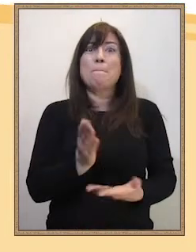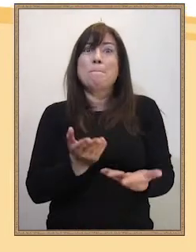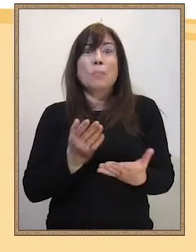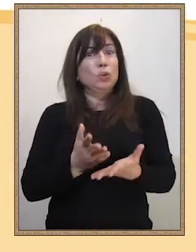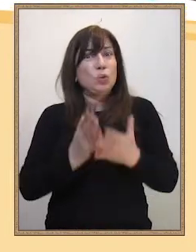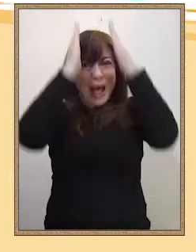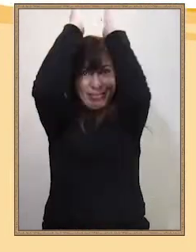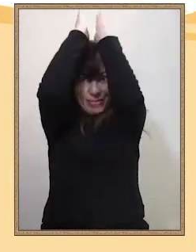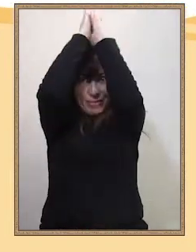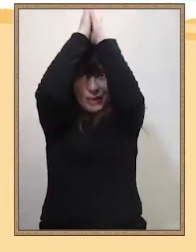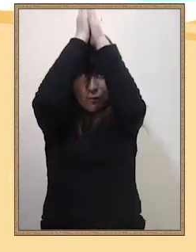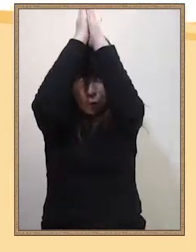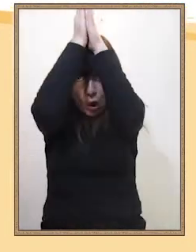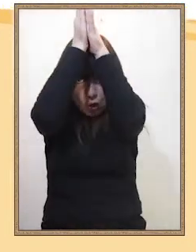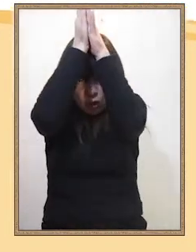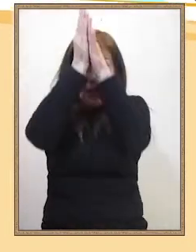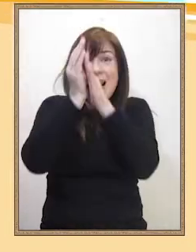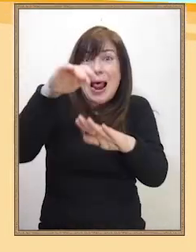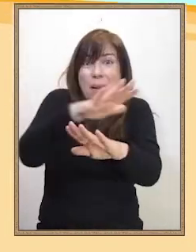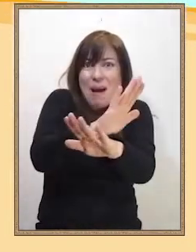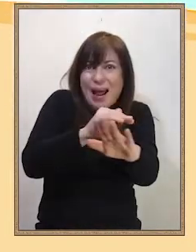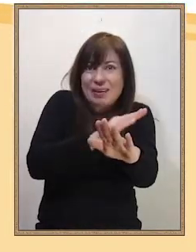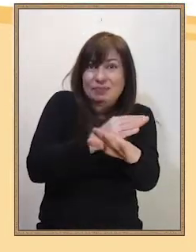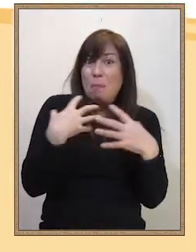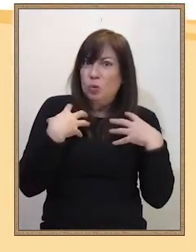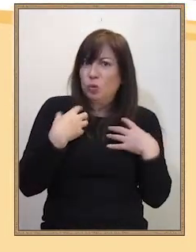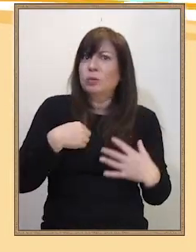Para esto vamos a apoyar rodillas,